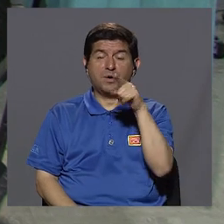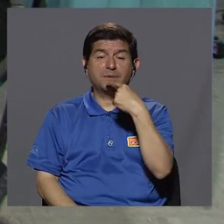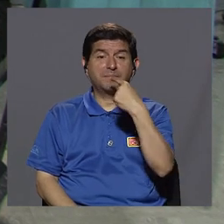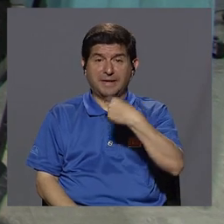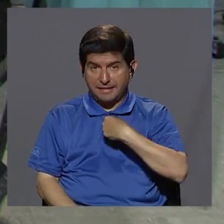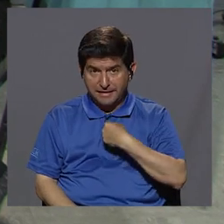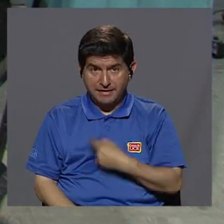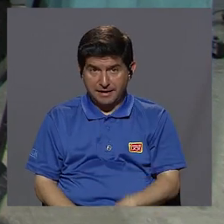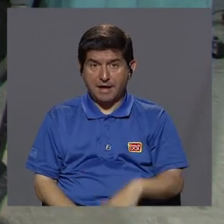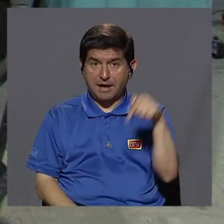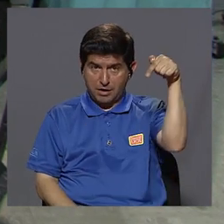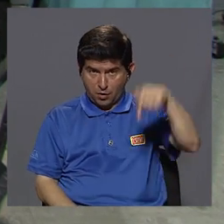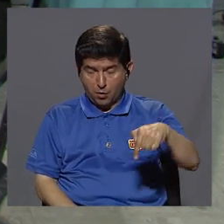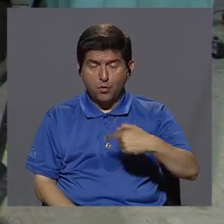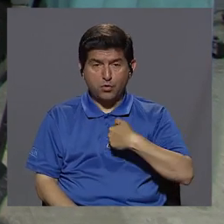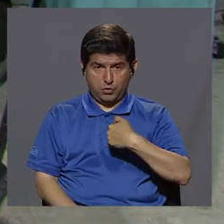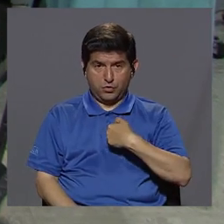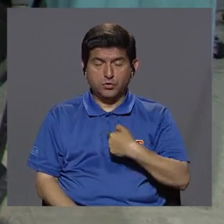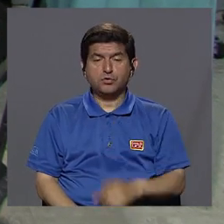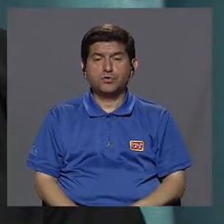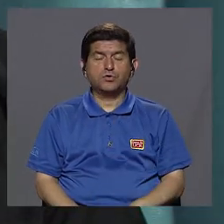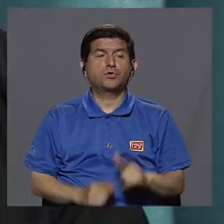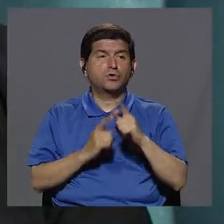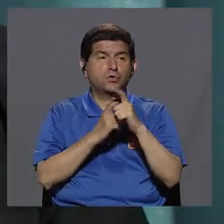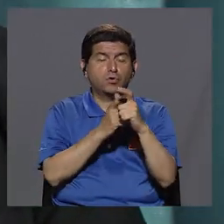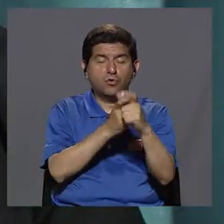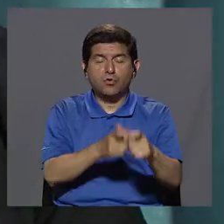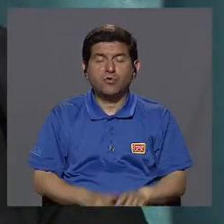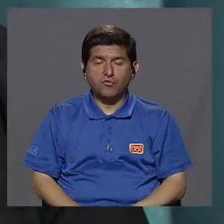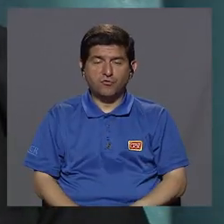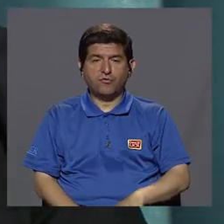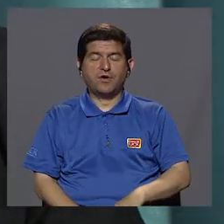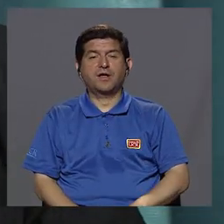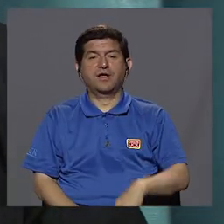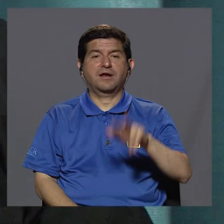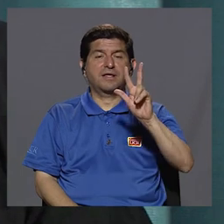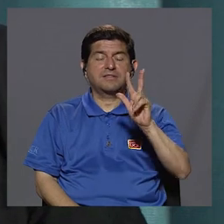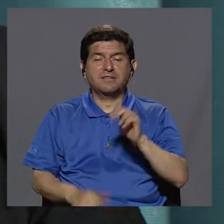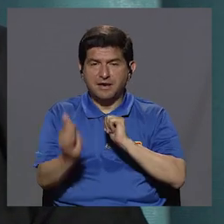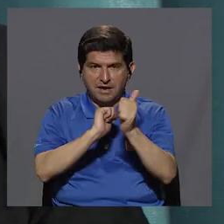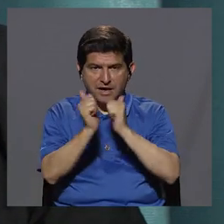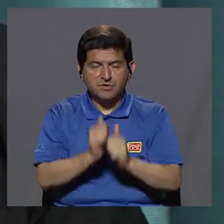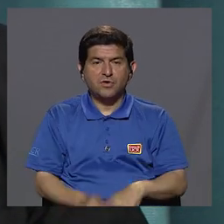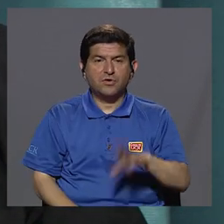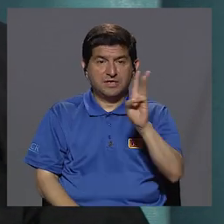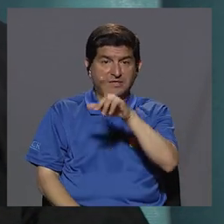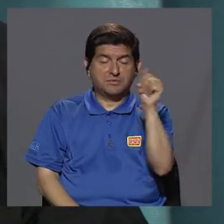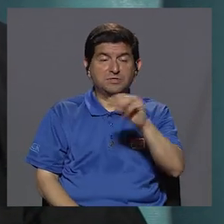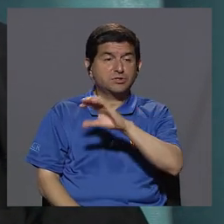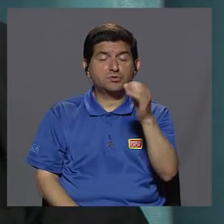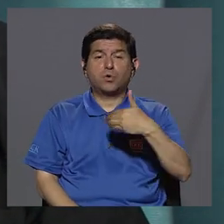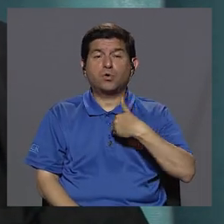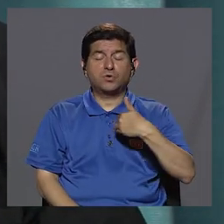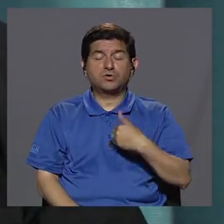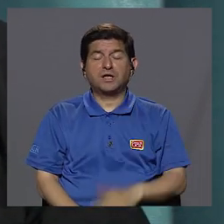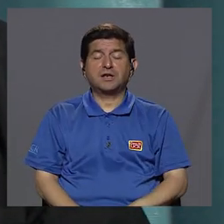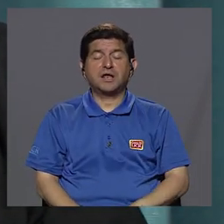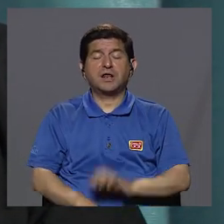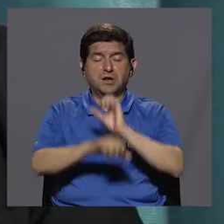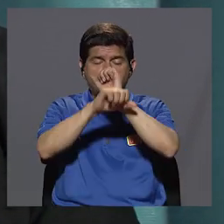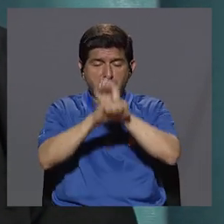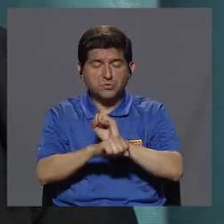usted me diga hoy quiero hacer correr un triatlón en seis meses aquí usted me ganó lo que quiero es tener hábitos de vida saludable y calidad de